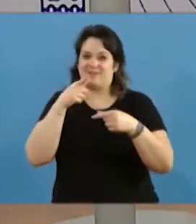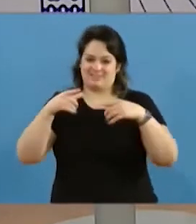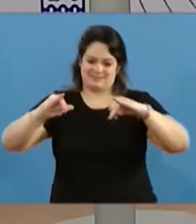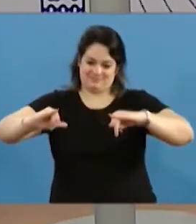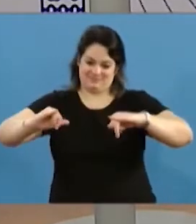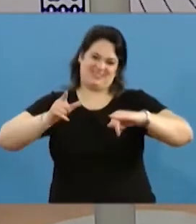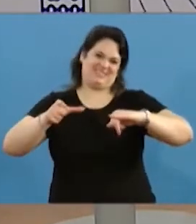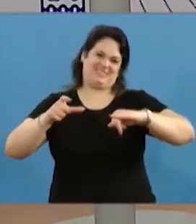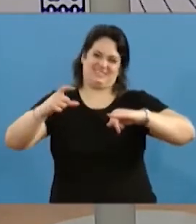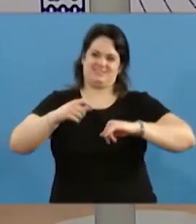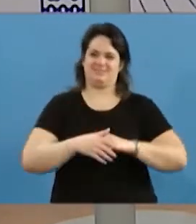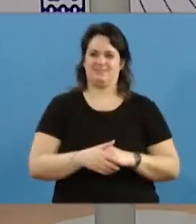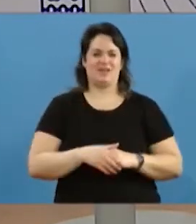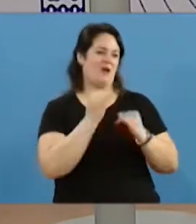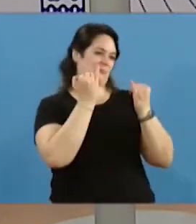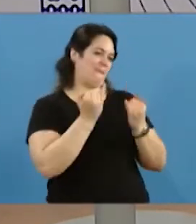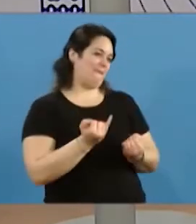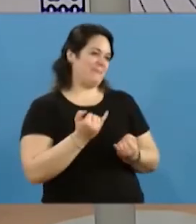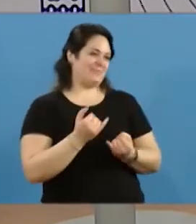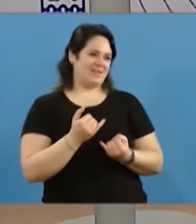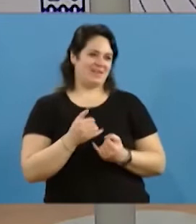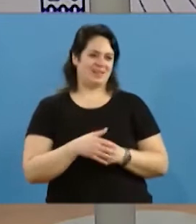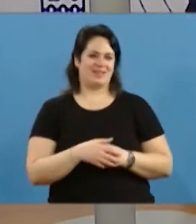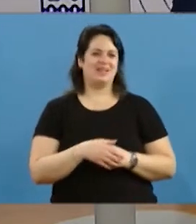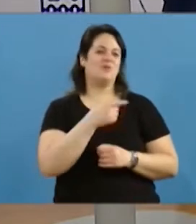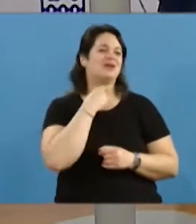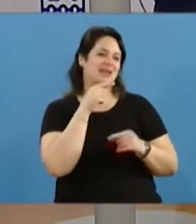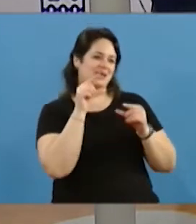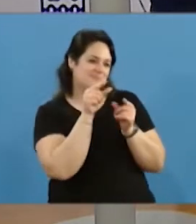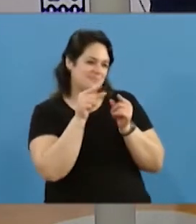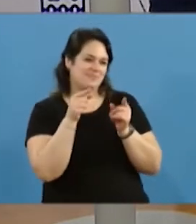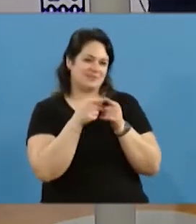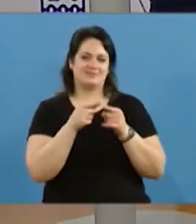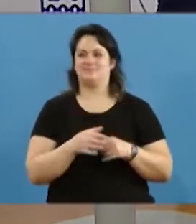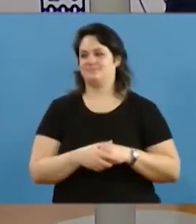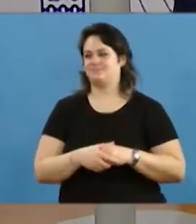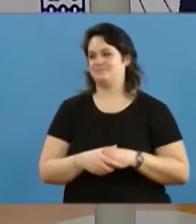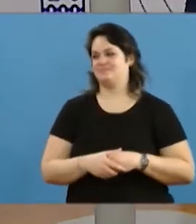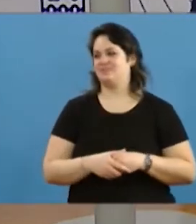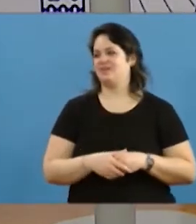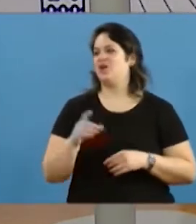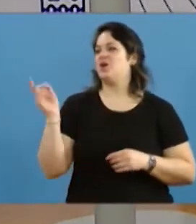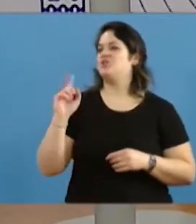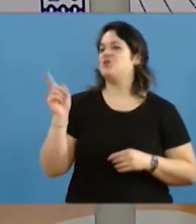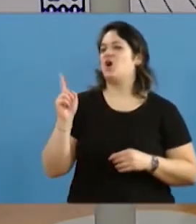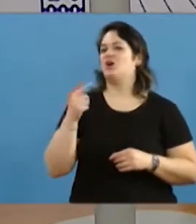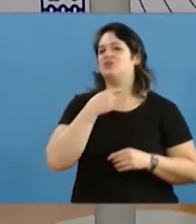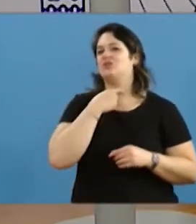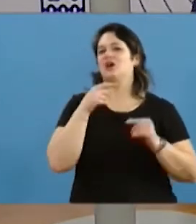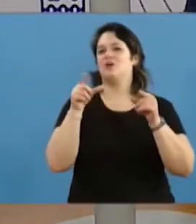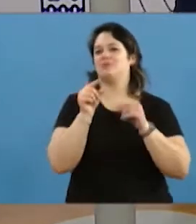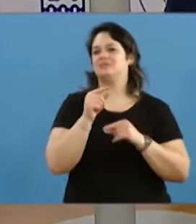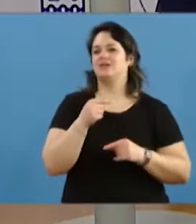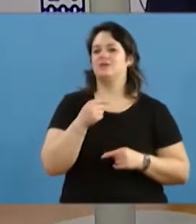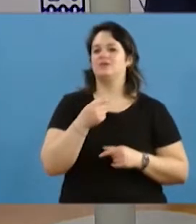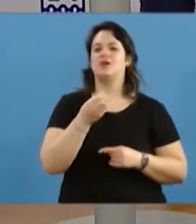a dieta, señor Eli? ¿Qué querés, la más chiquitita? No, no, seguramente no. Que si elijo la más chiquitita es porque quiero